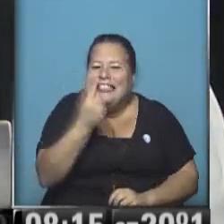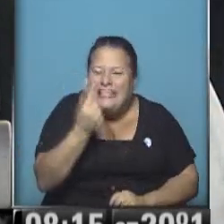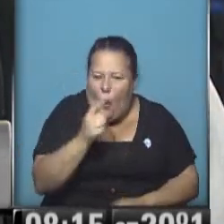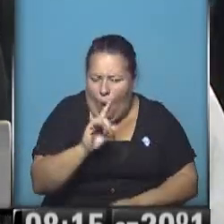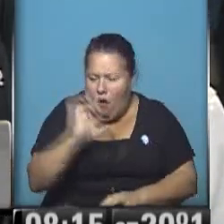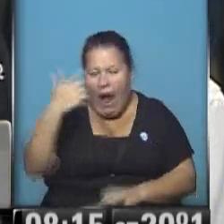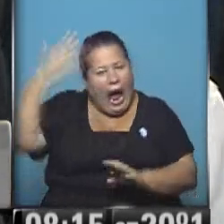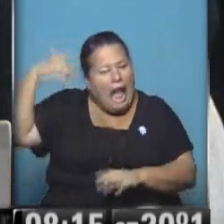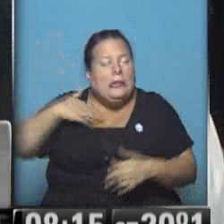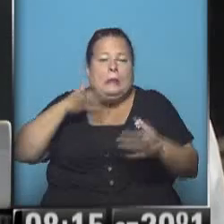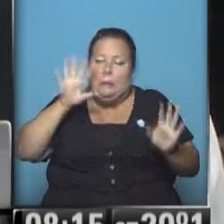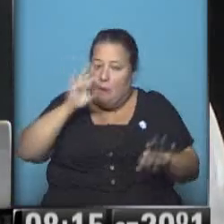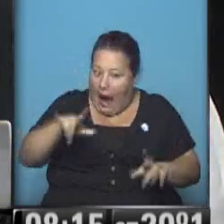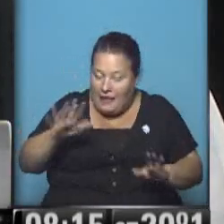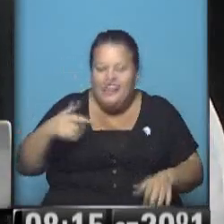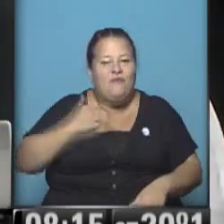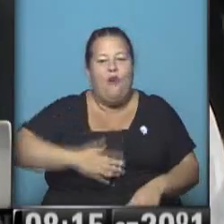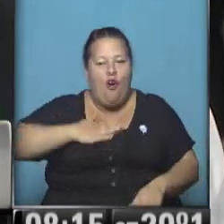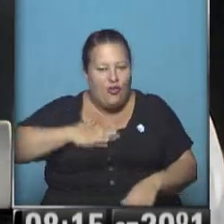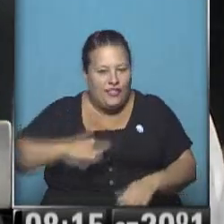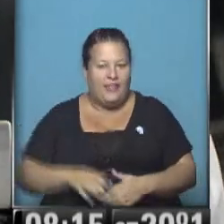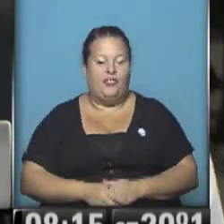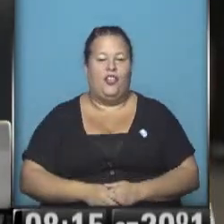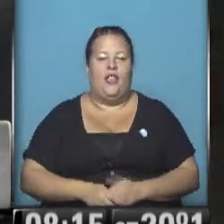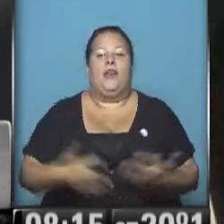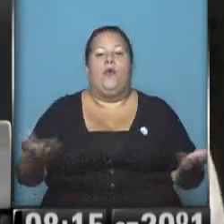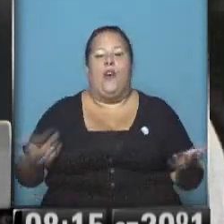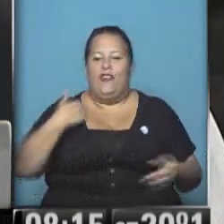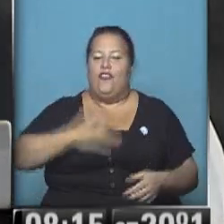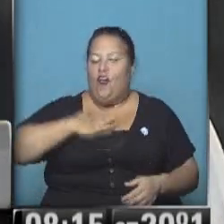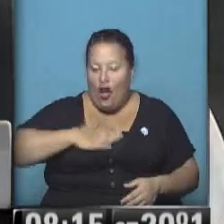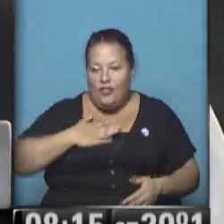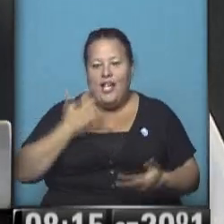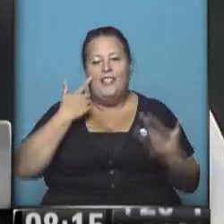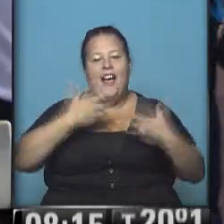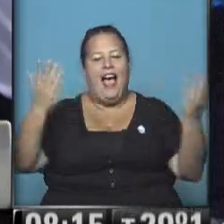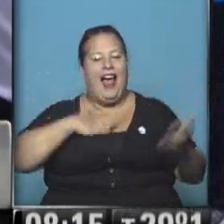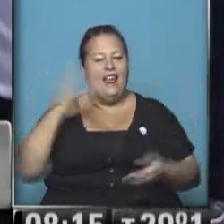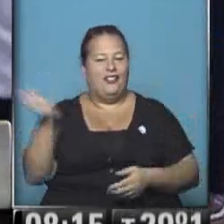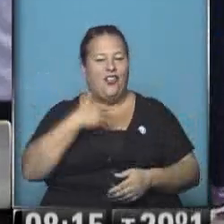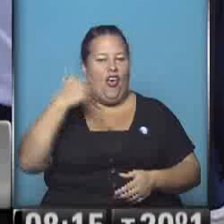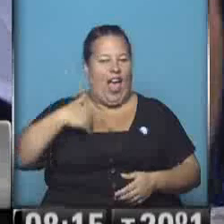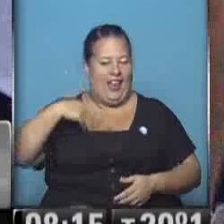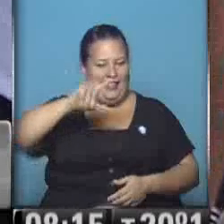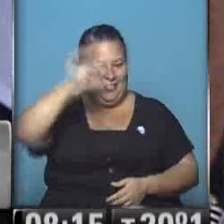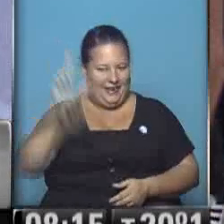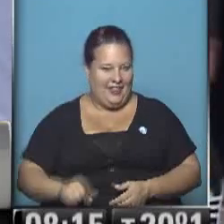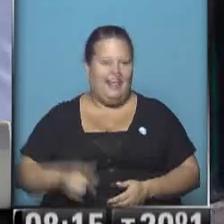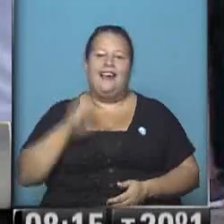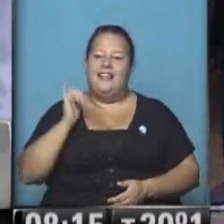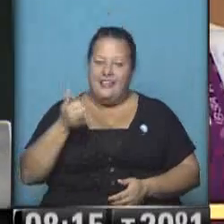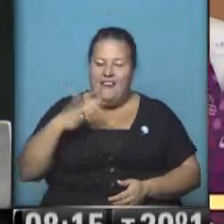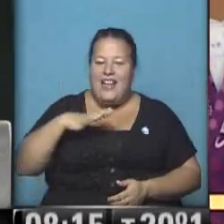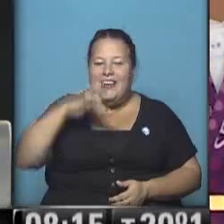sé si hay antecedentes Así que Estamos contentos y bueno Estamos contentos de compartir esta alegría con todos nuestos país No sí faltaban